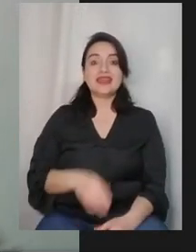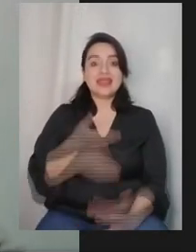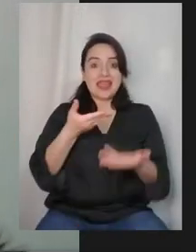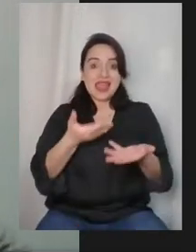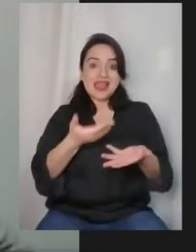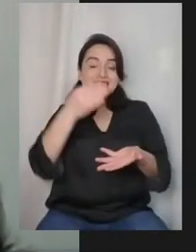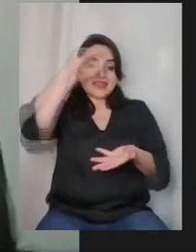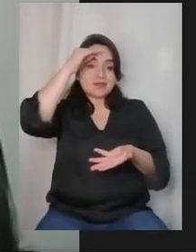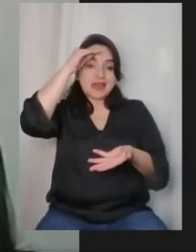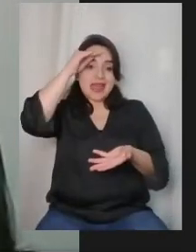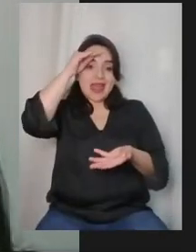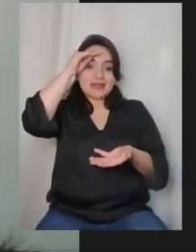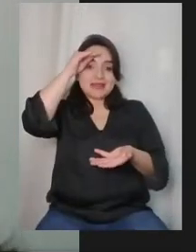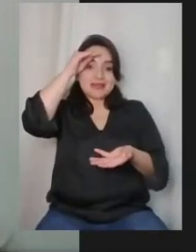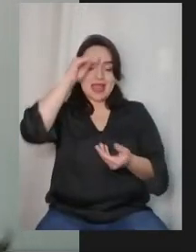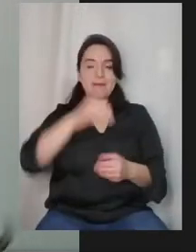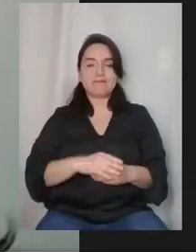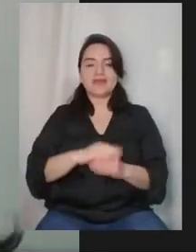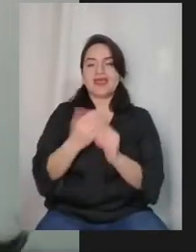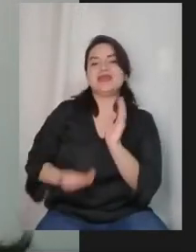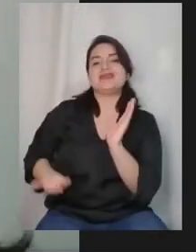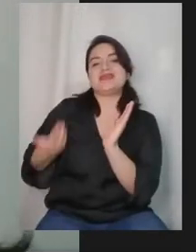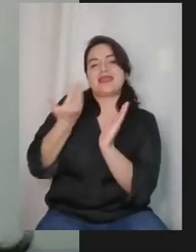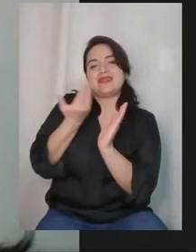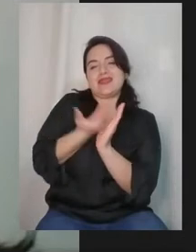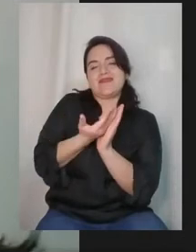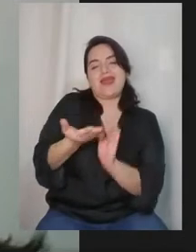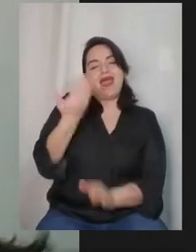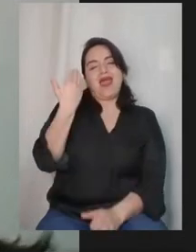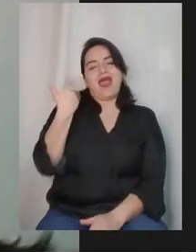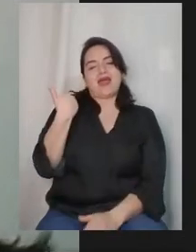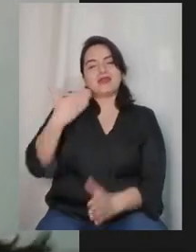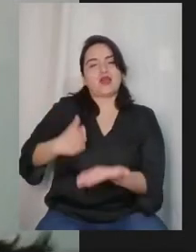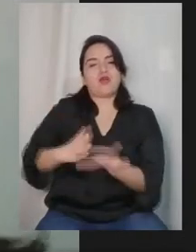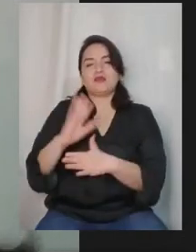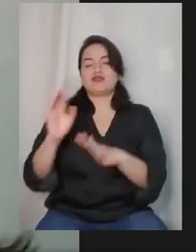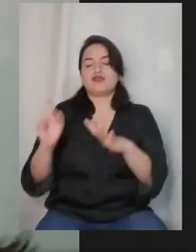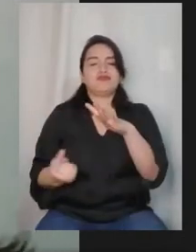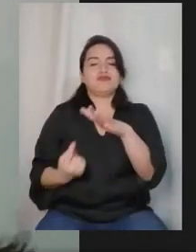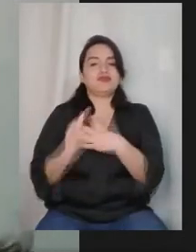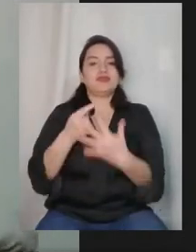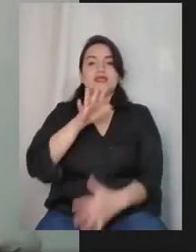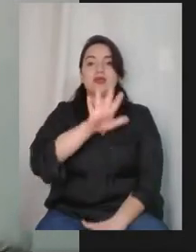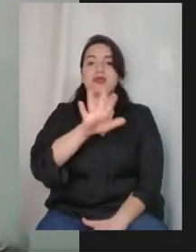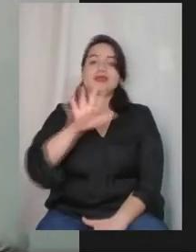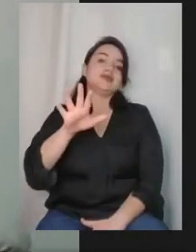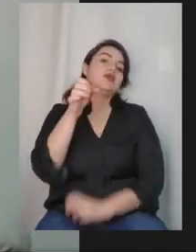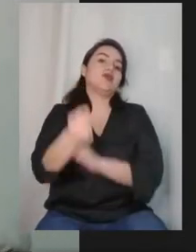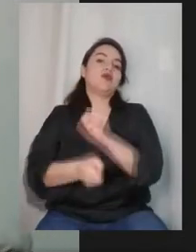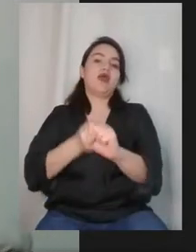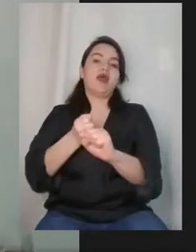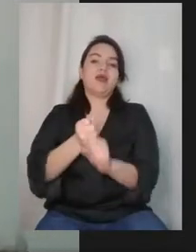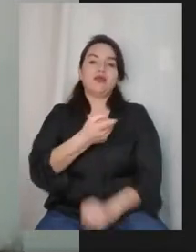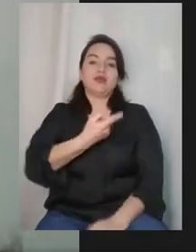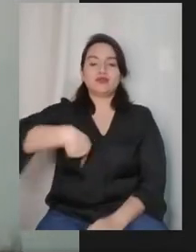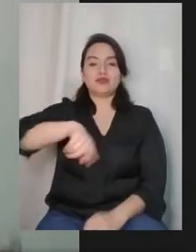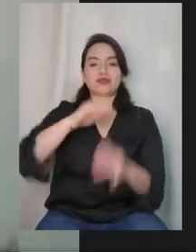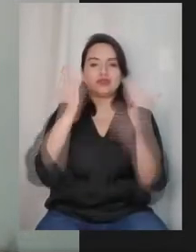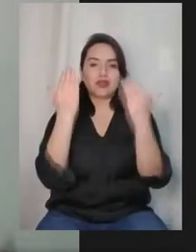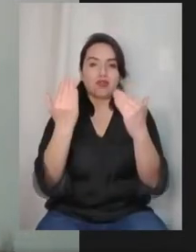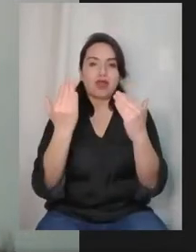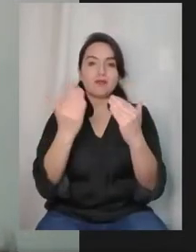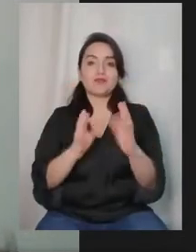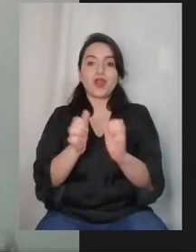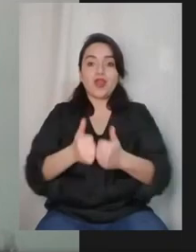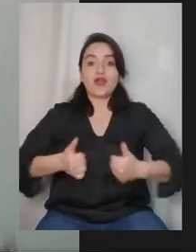desde esta iniciativa visionaria ya hace 55 años, saludamos que desde el Consejo Constitucional se haya generado